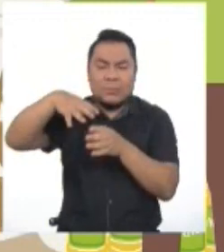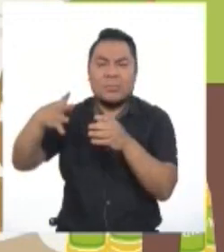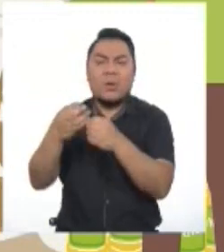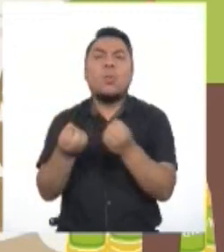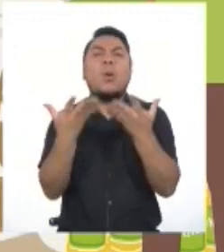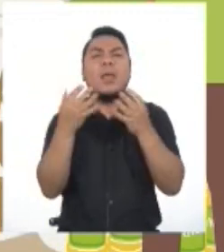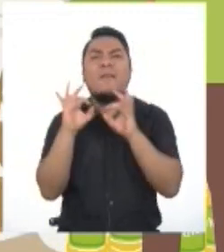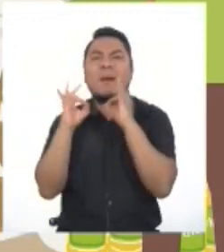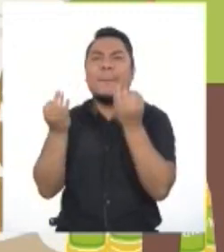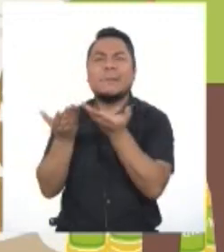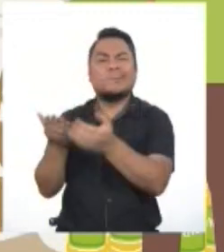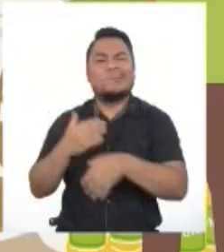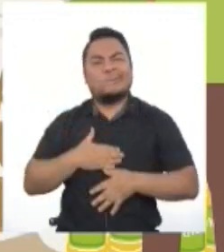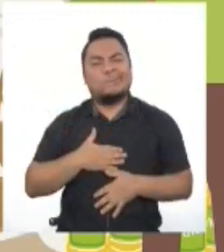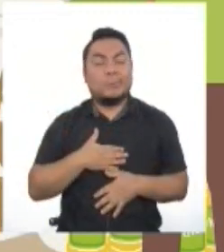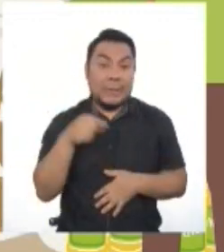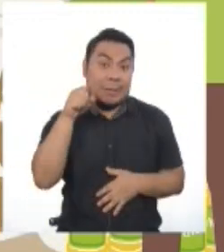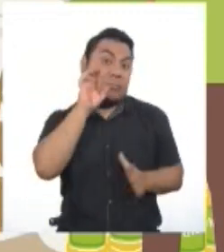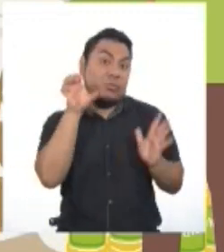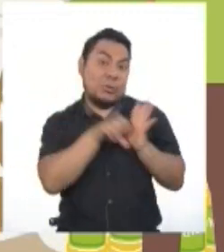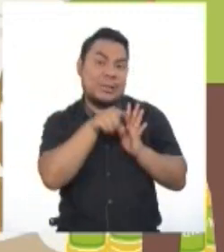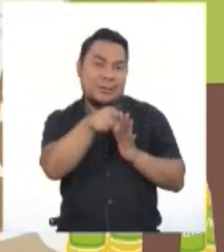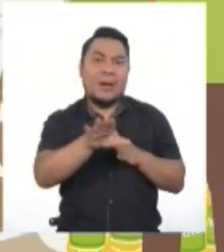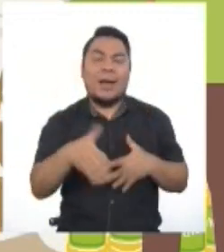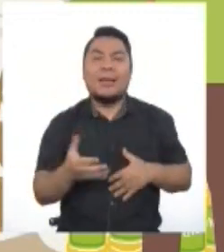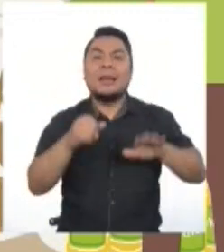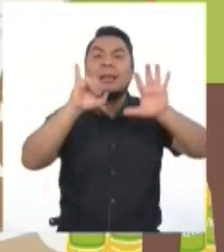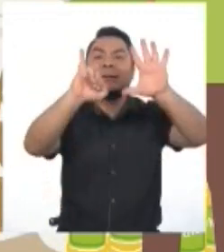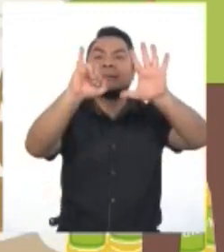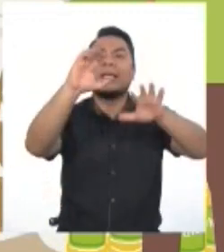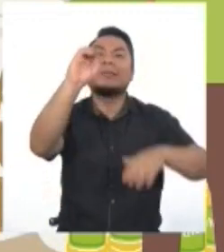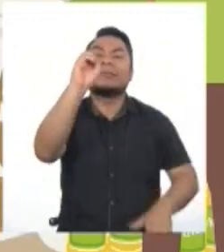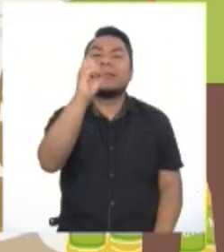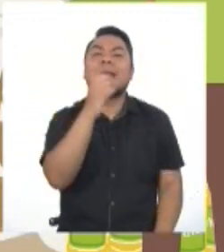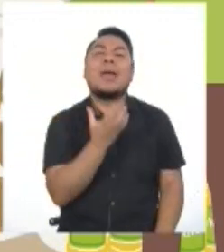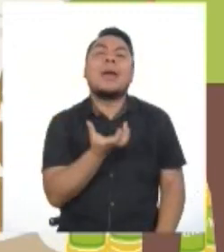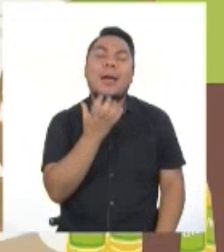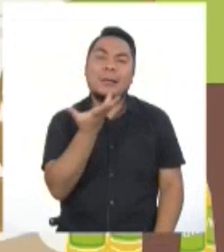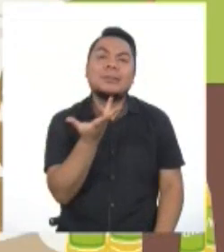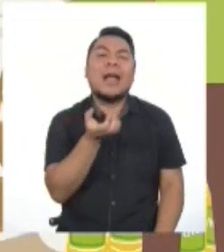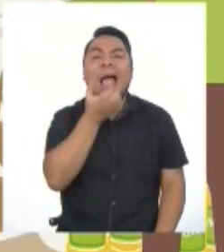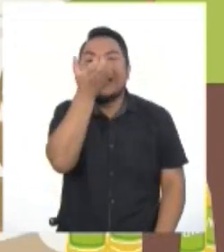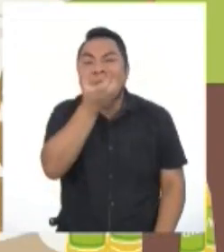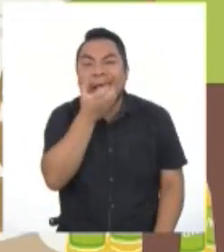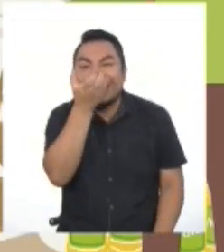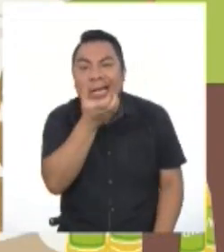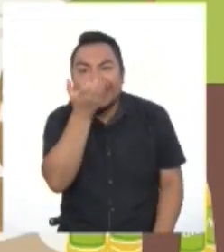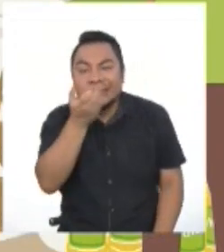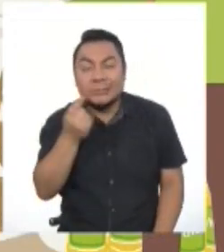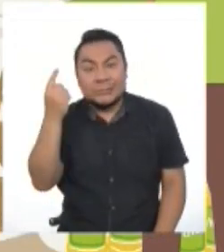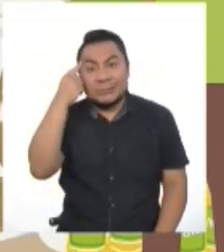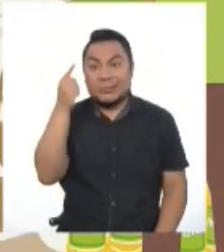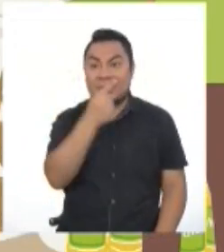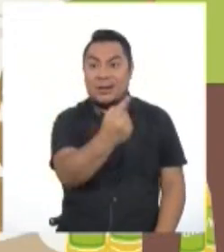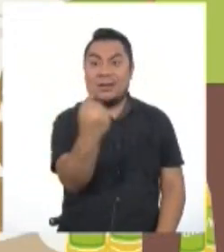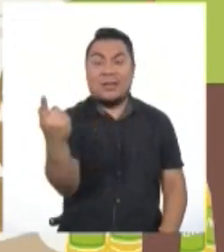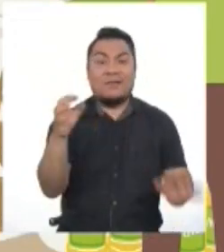Por ejemplo, tenemos aquí 60 manzanas y se quiere que cada familia tenga